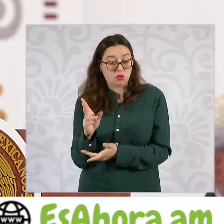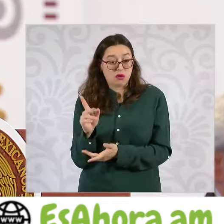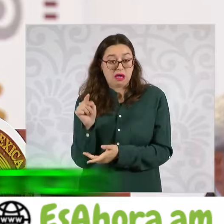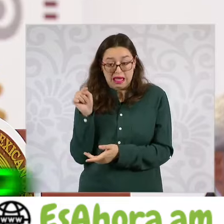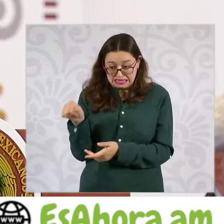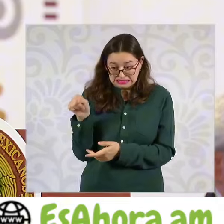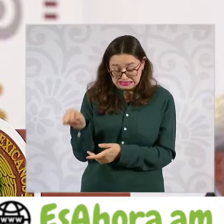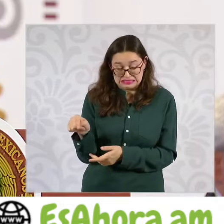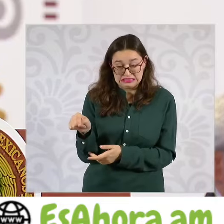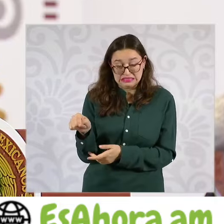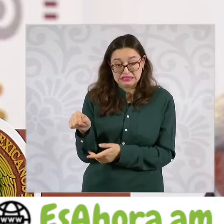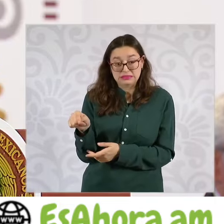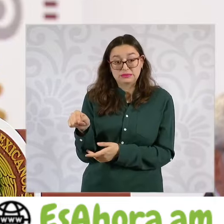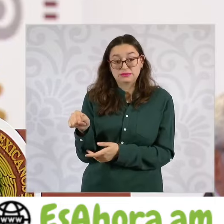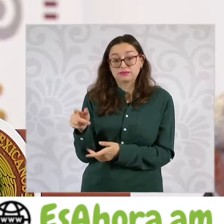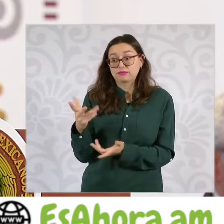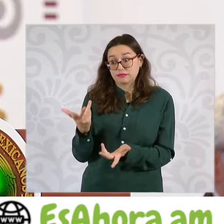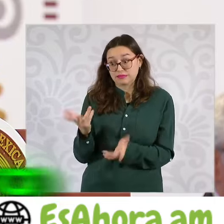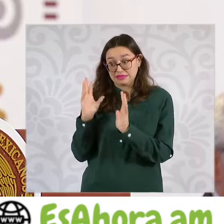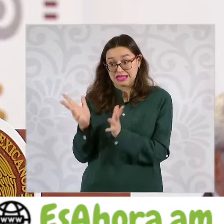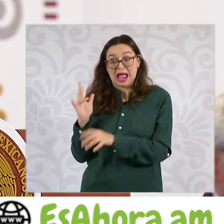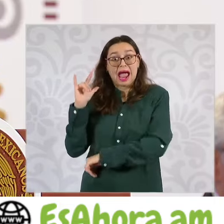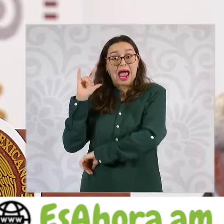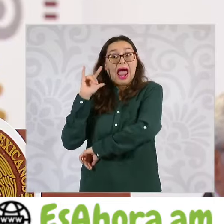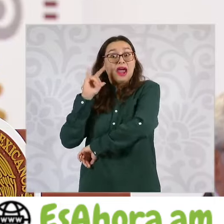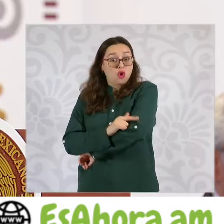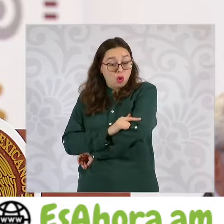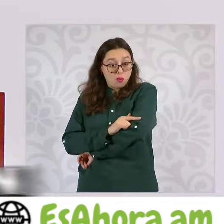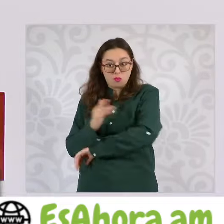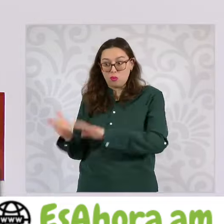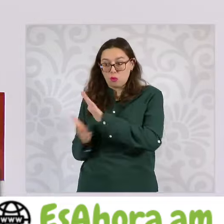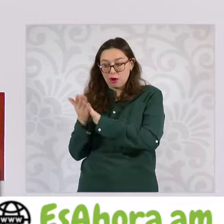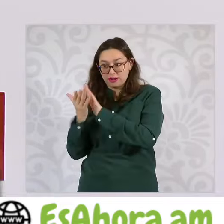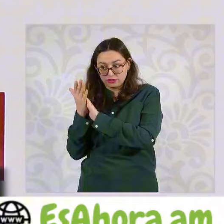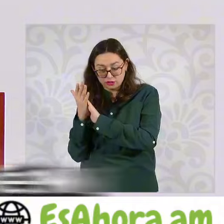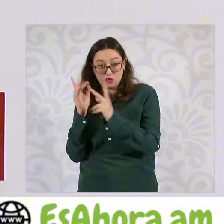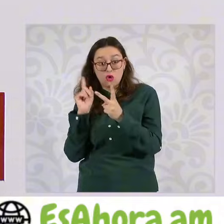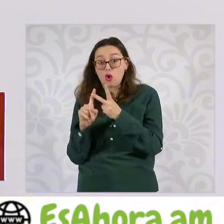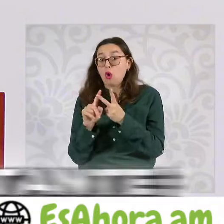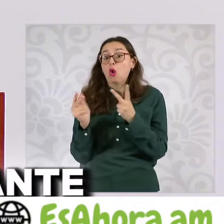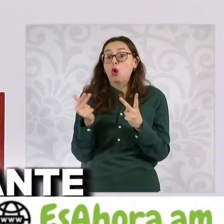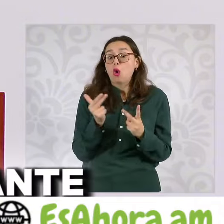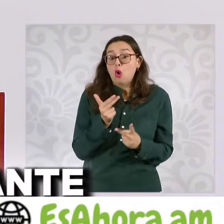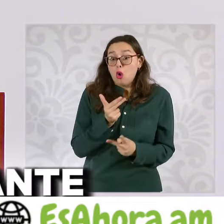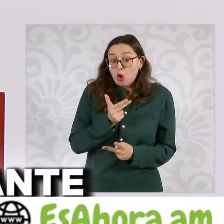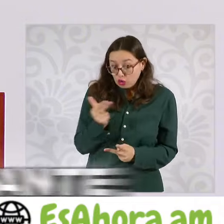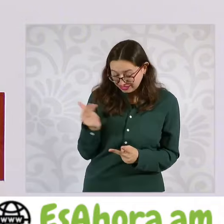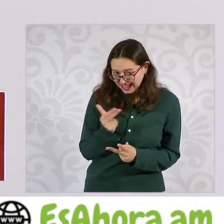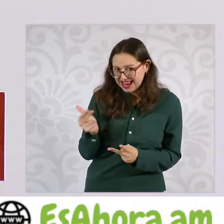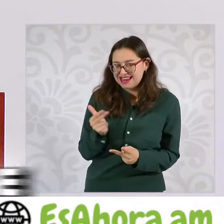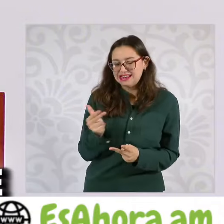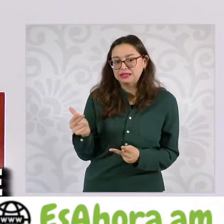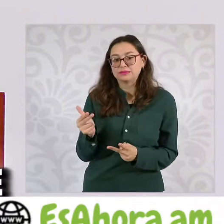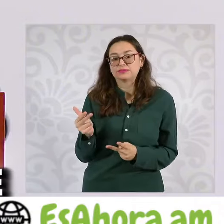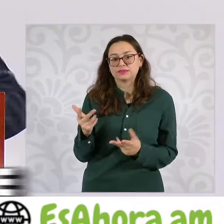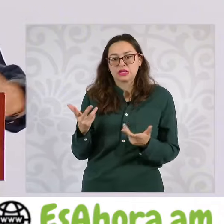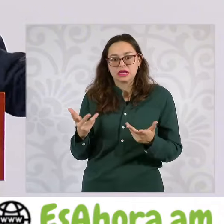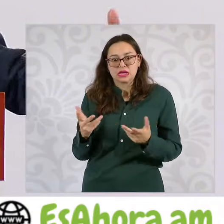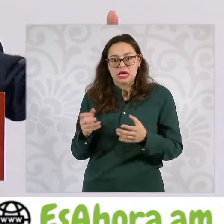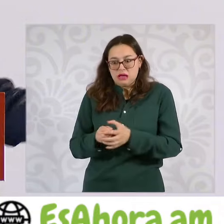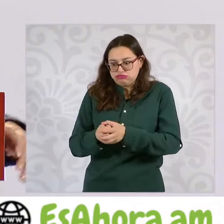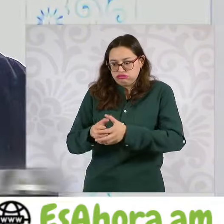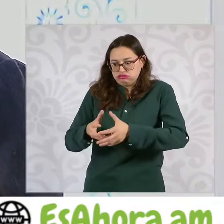tiene el aeropuerto y el nuevo hotel también, que es un hotel muy importante, pues no